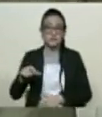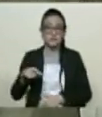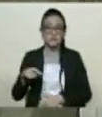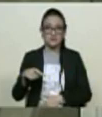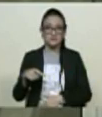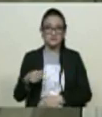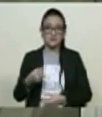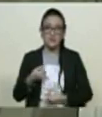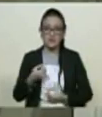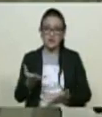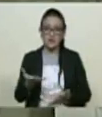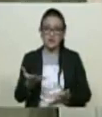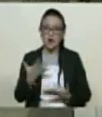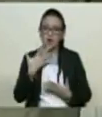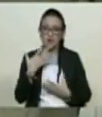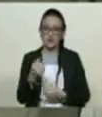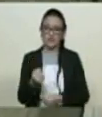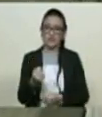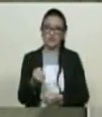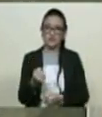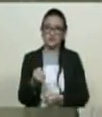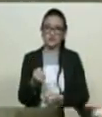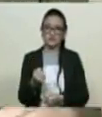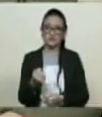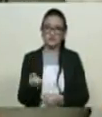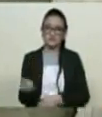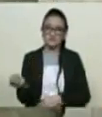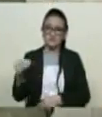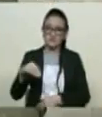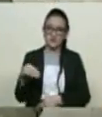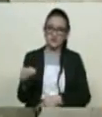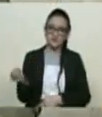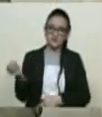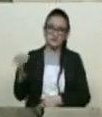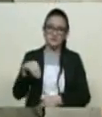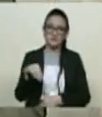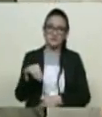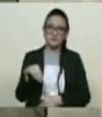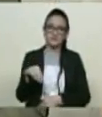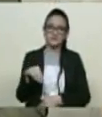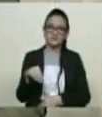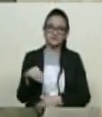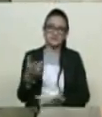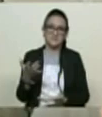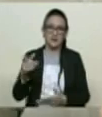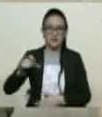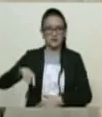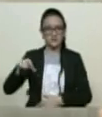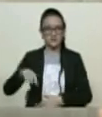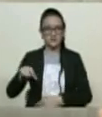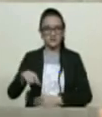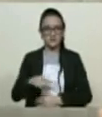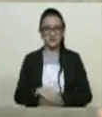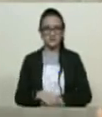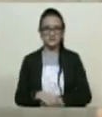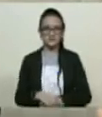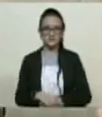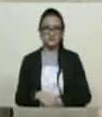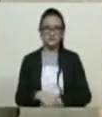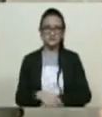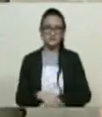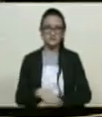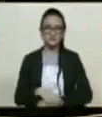generar esa cadena de confianza, vamos agregando lo que pudiese ser necesario. Para el día de hoy, para